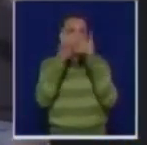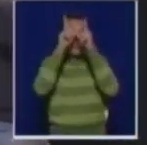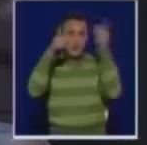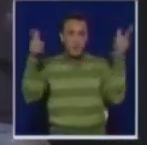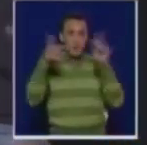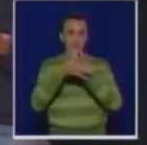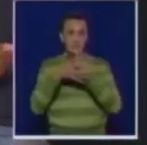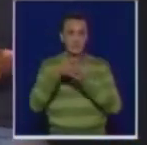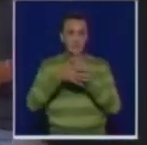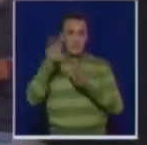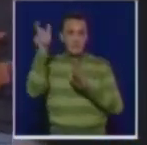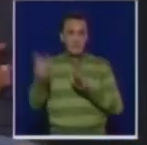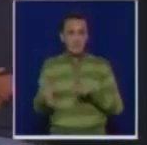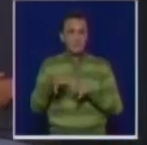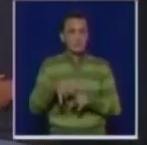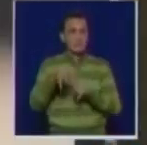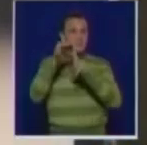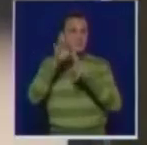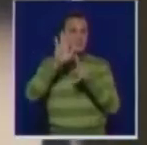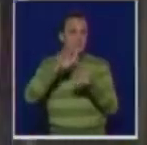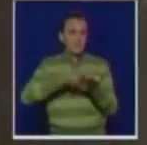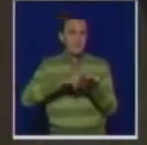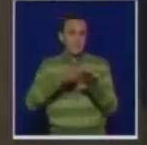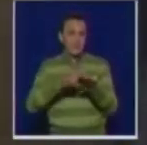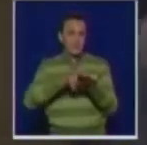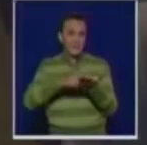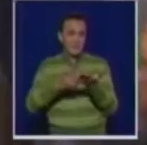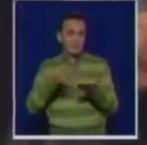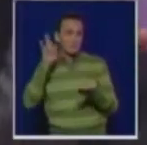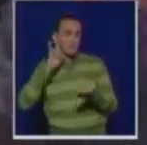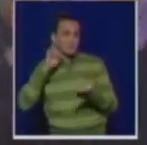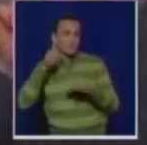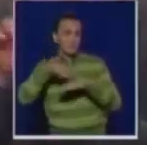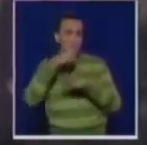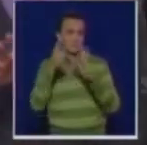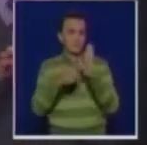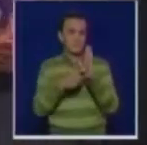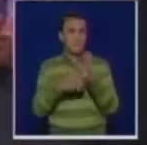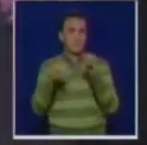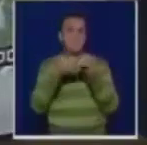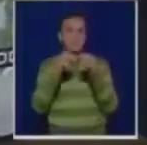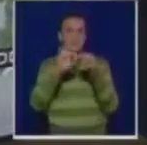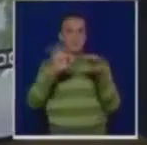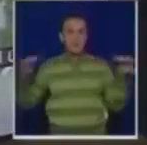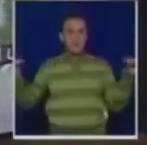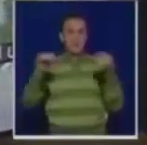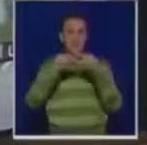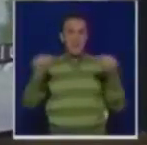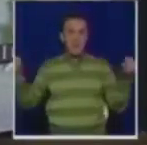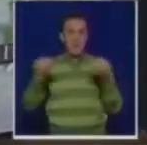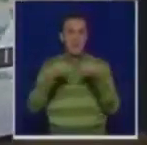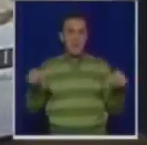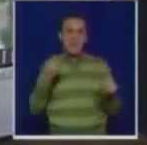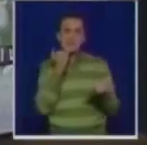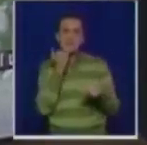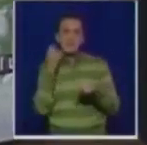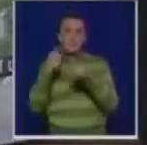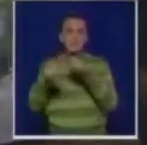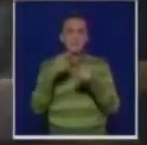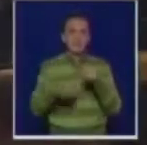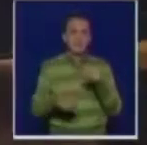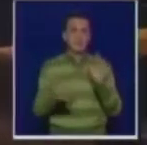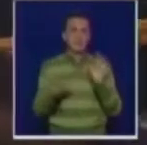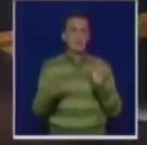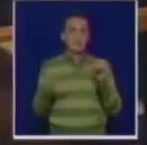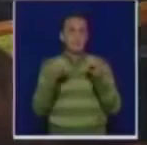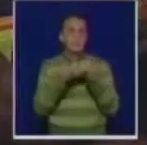realizado por una persona especializada para la interpretación simultánea de lo que se está hablando, los subtítulos que traducen de un idioma a otro por medio de un texto